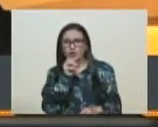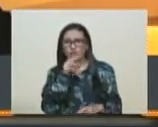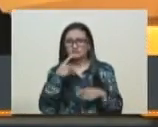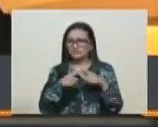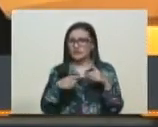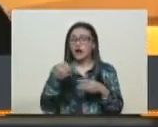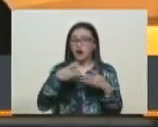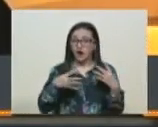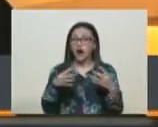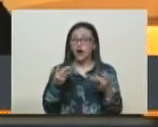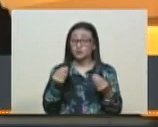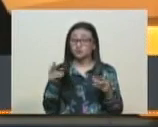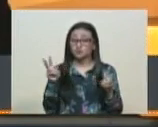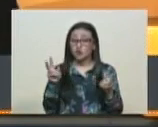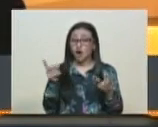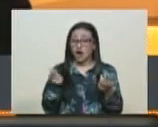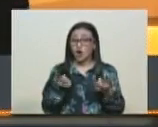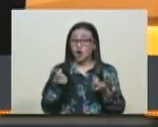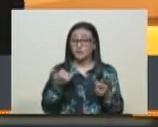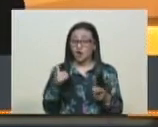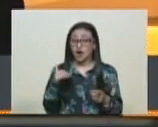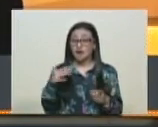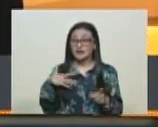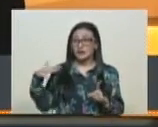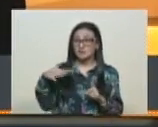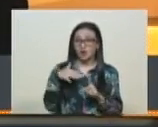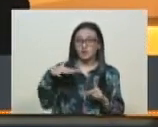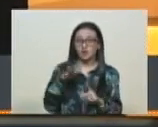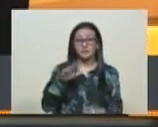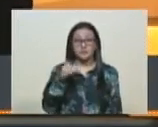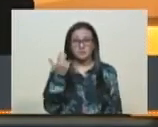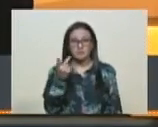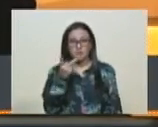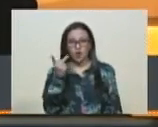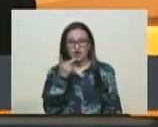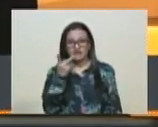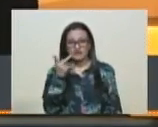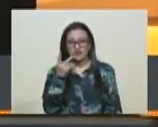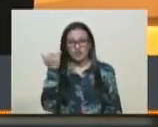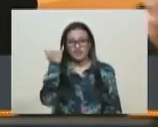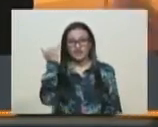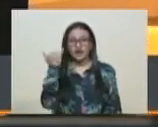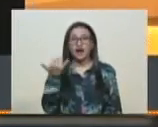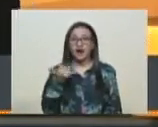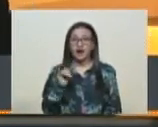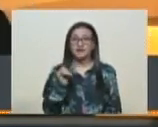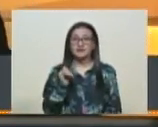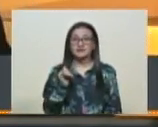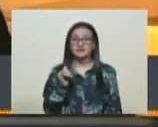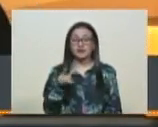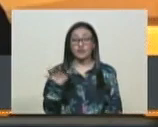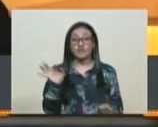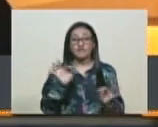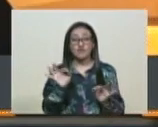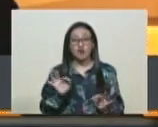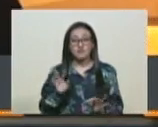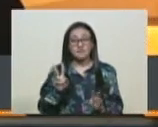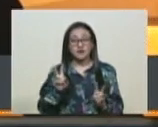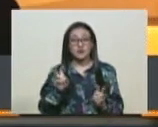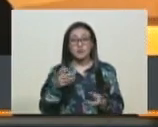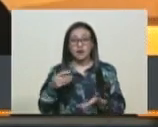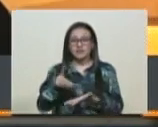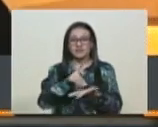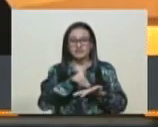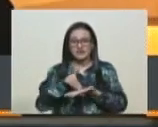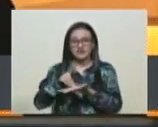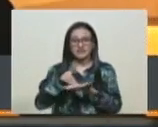económicas para atacarlas, pero también por razones político-ideológicas, y también las hay, porque esto es un modelo que representa la dignidad de